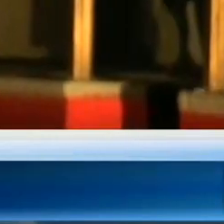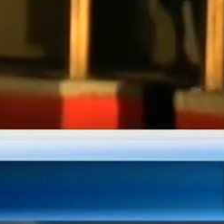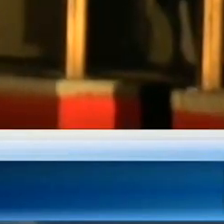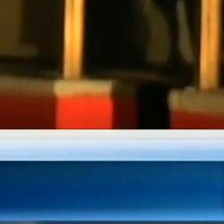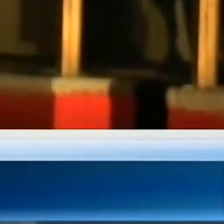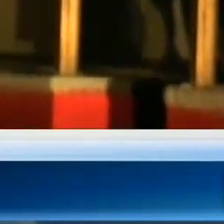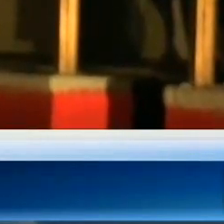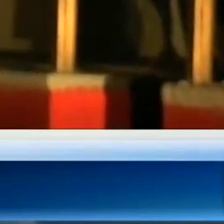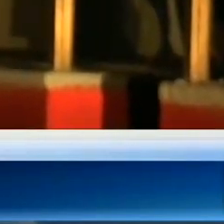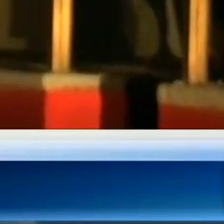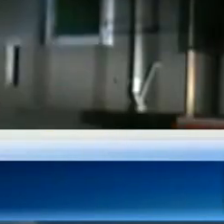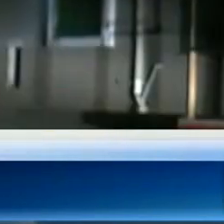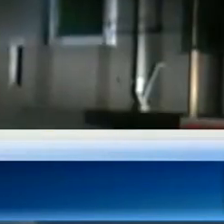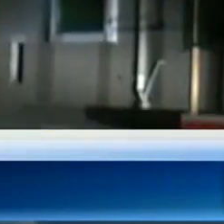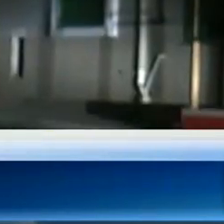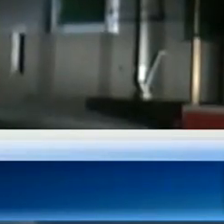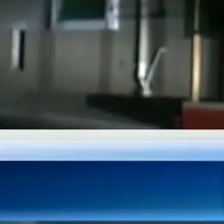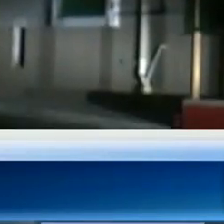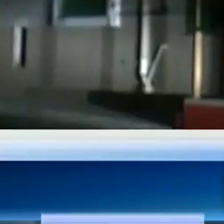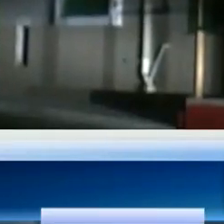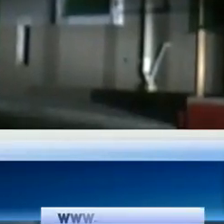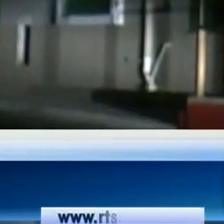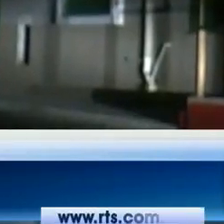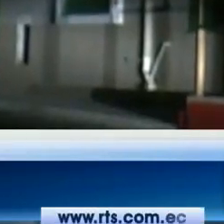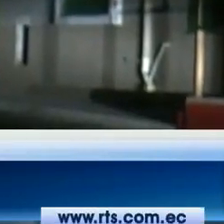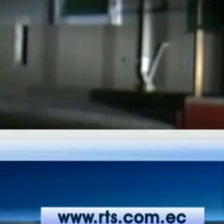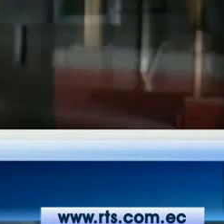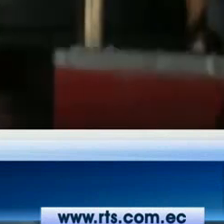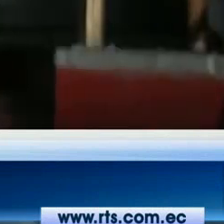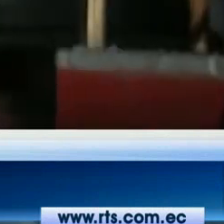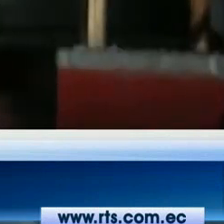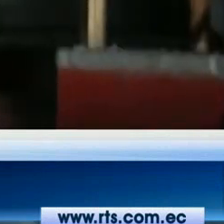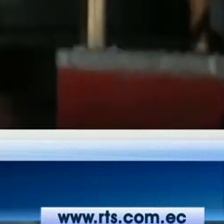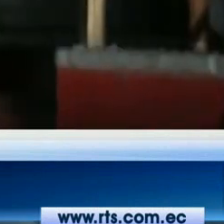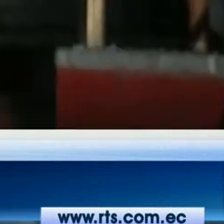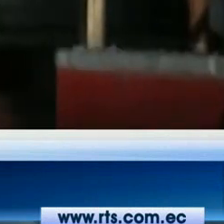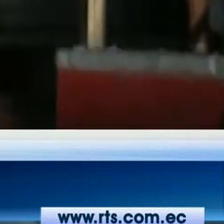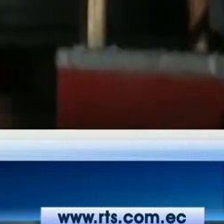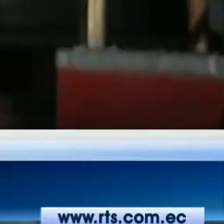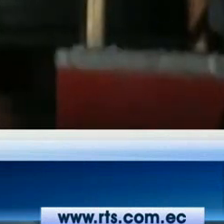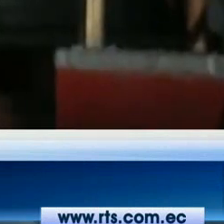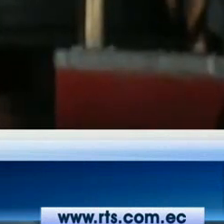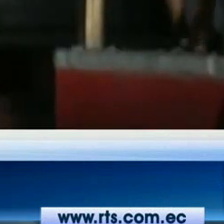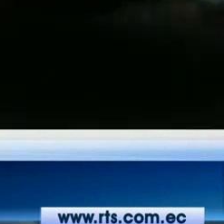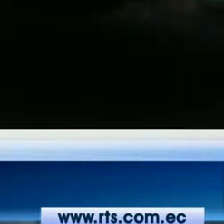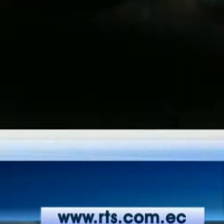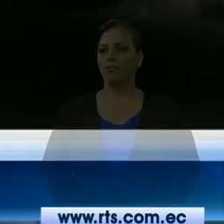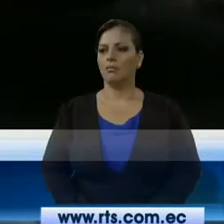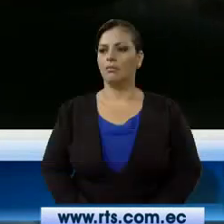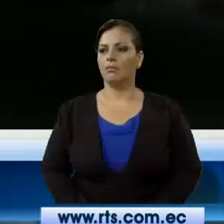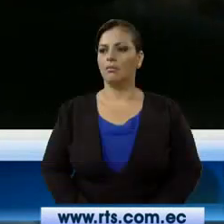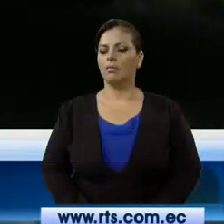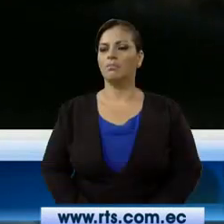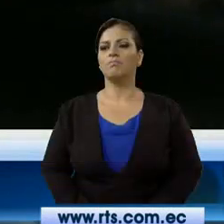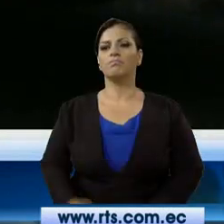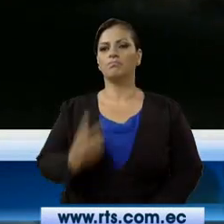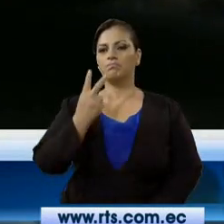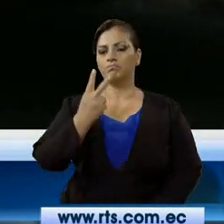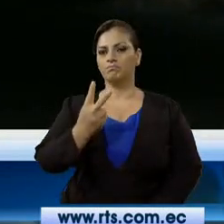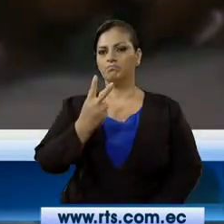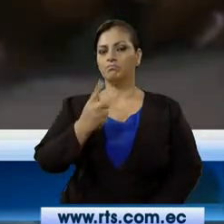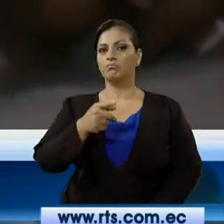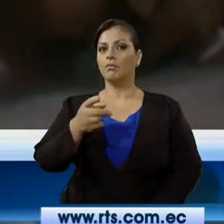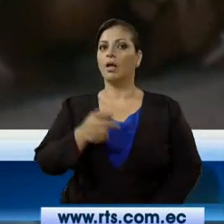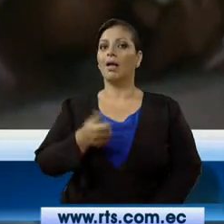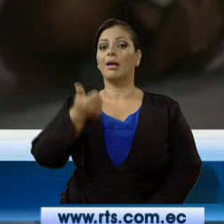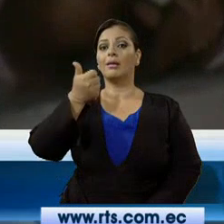es. En Manabí la gente, especialmente decían en Puerto Viejo, salía a las calles y hasta pasada la medianoche había mucha gente en las calles de